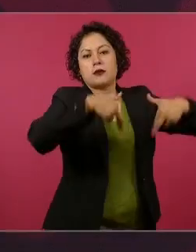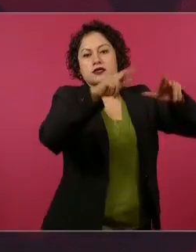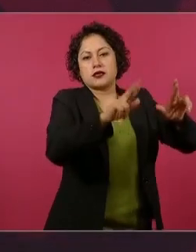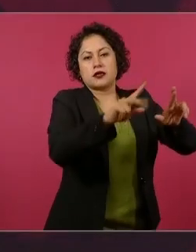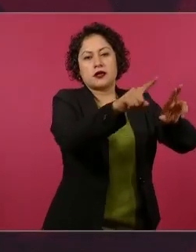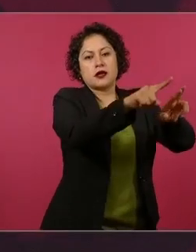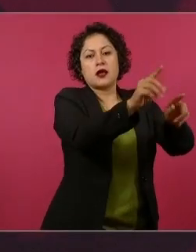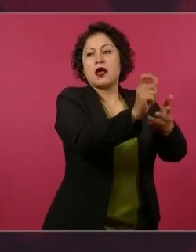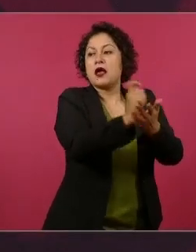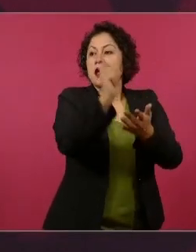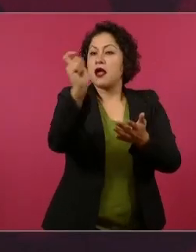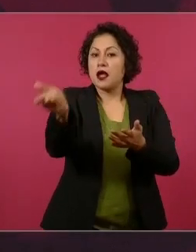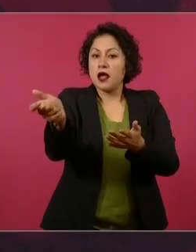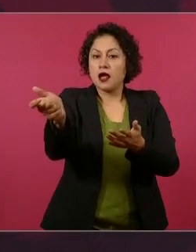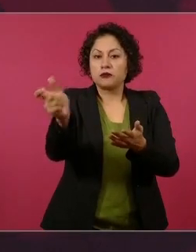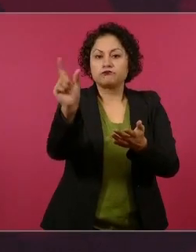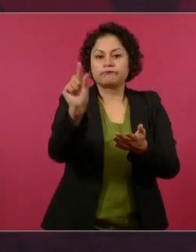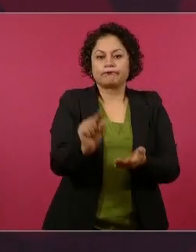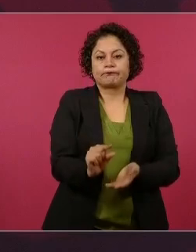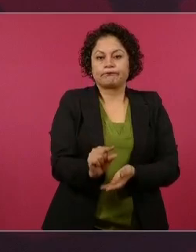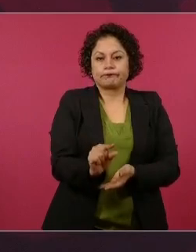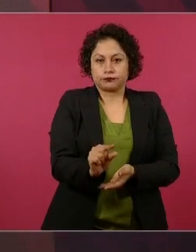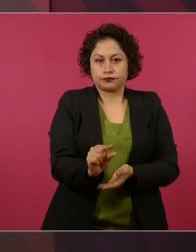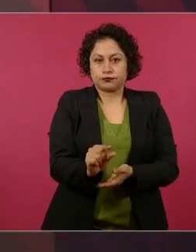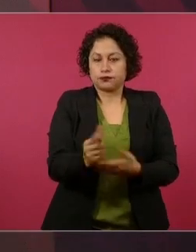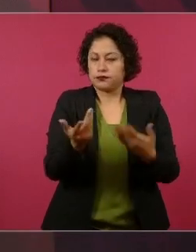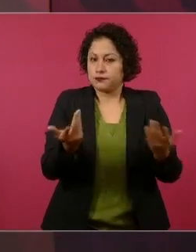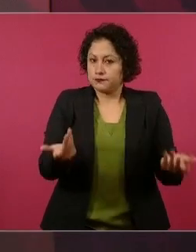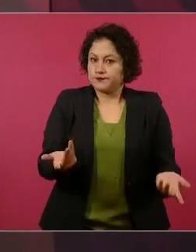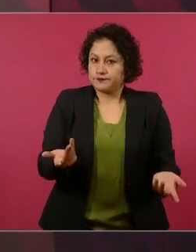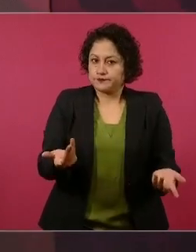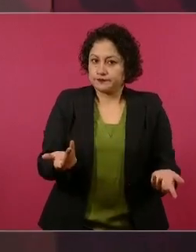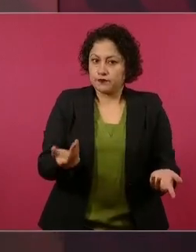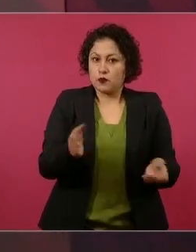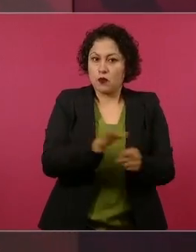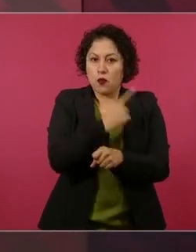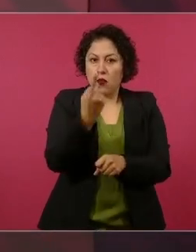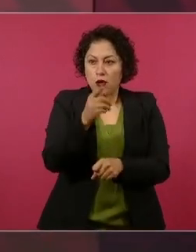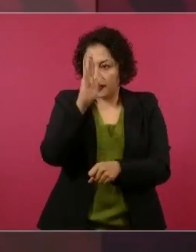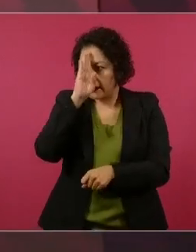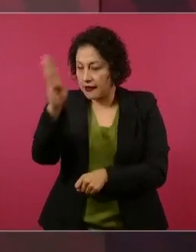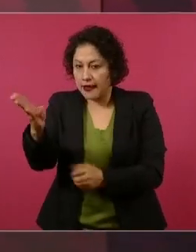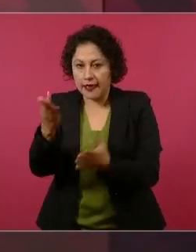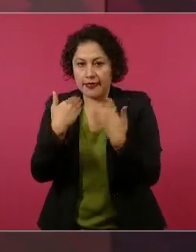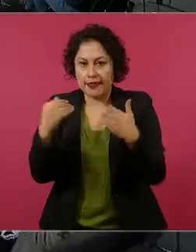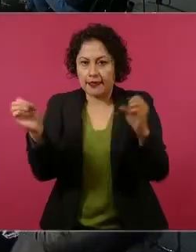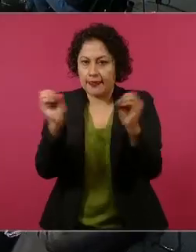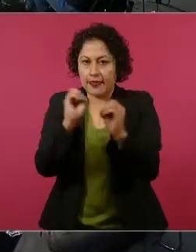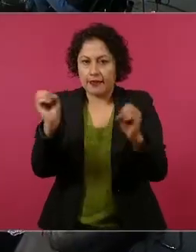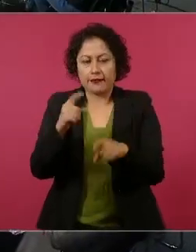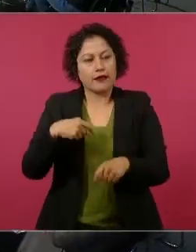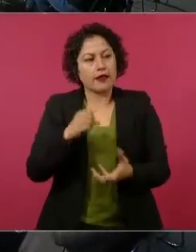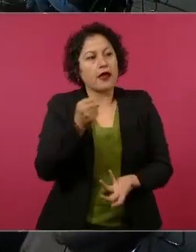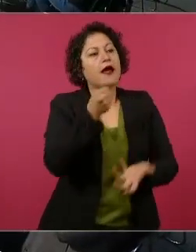pueblo a través de estos intermediarios, y no